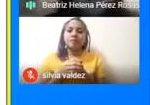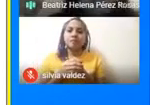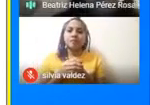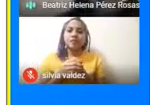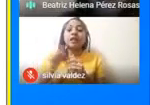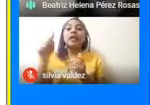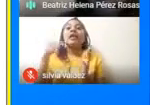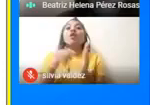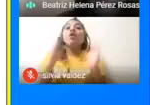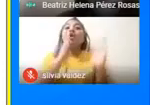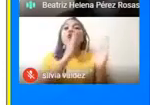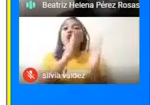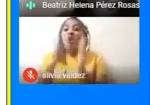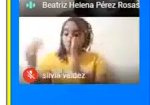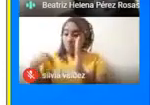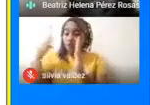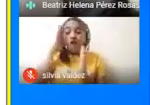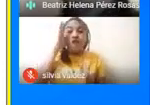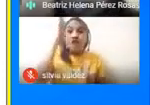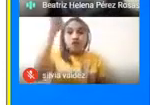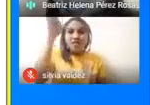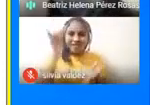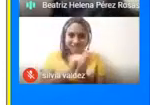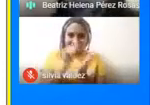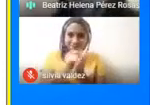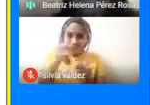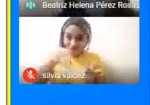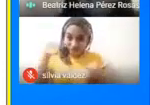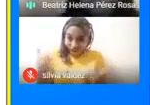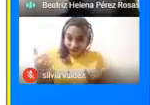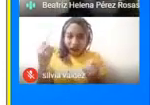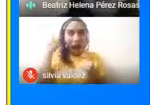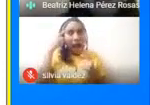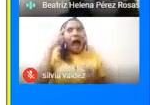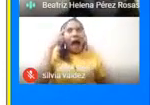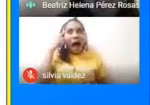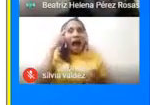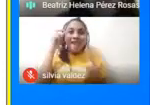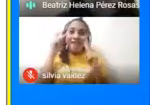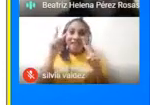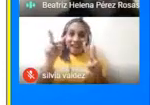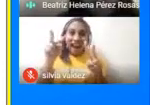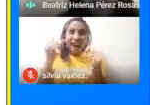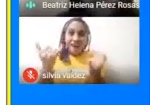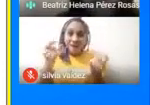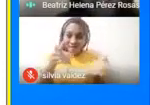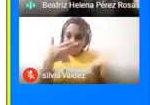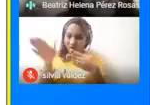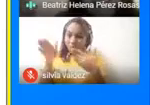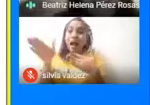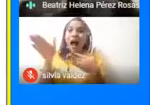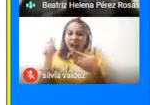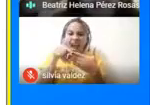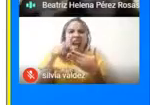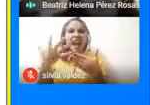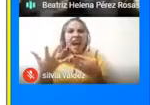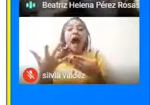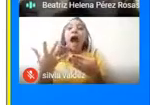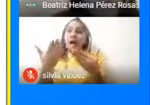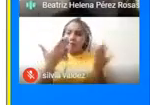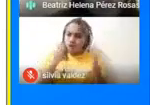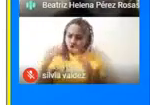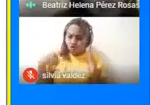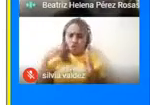es organizar mi futuro, así como le están ustedes ahorita hoy. Esto, la planificación te implica es eso, organizarte